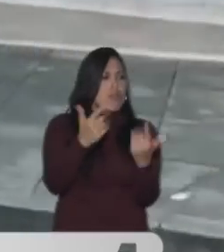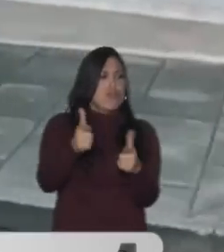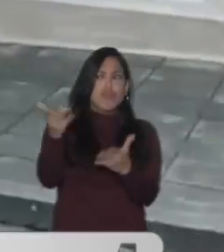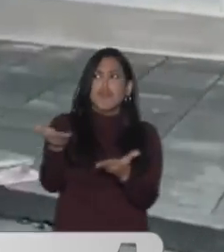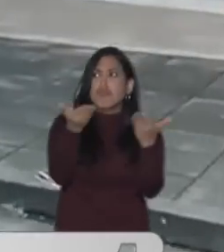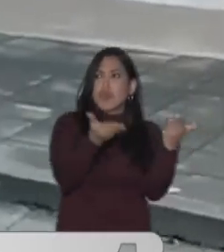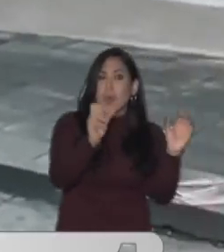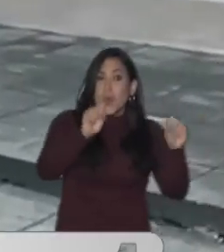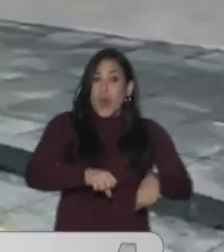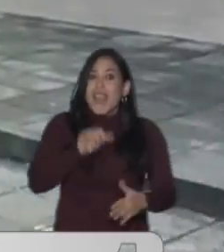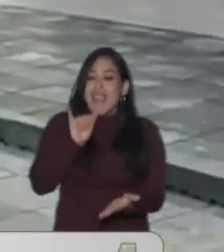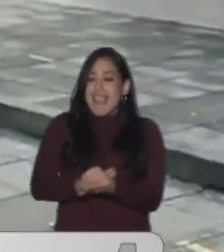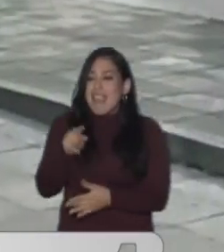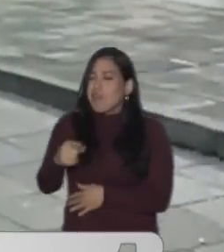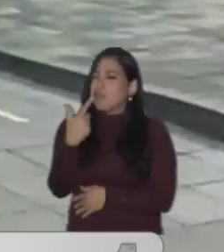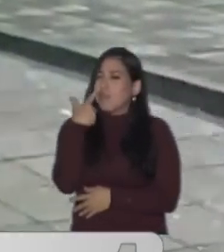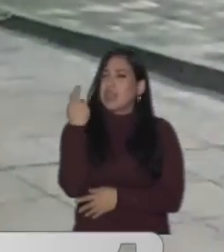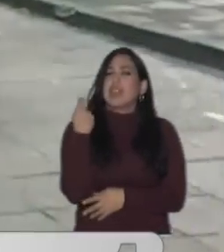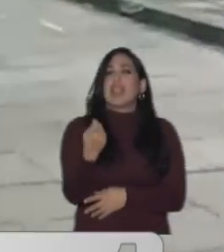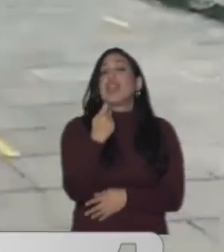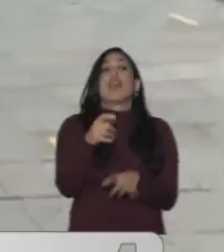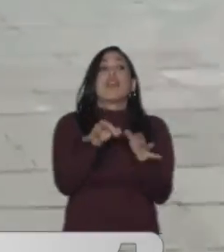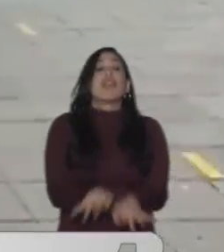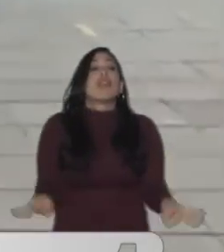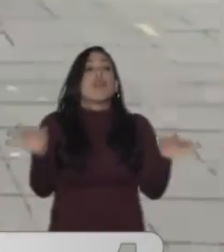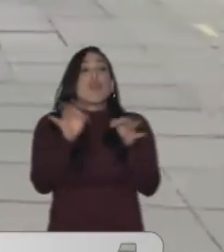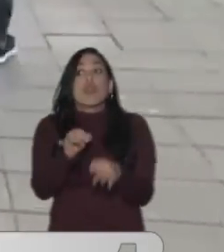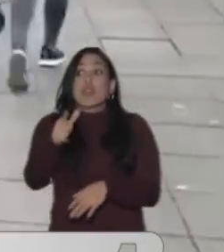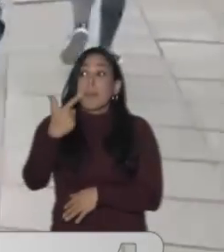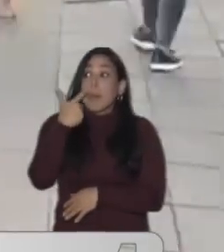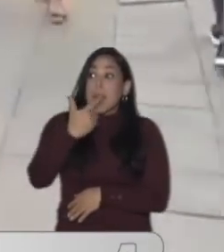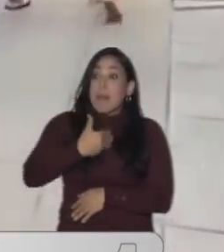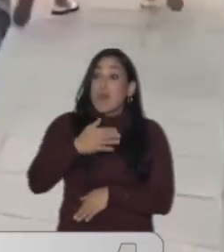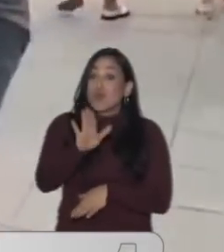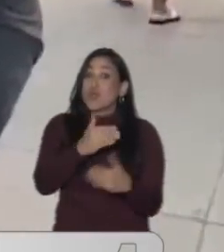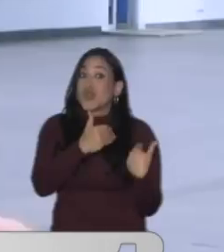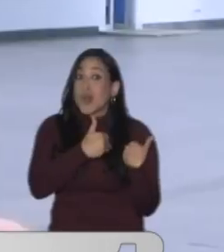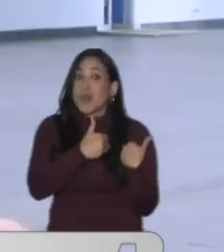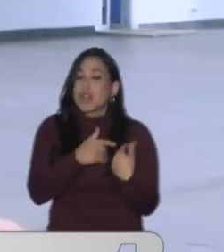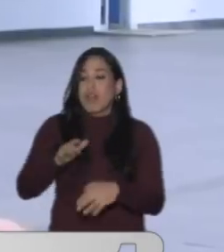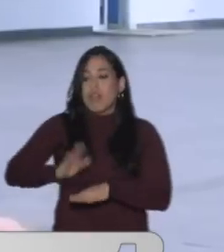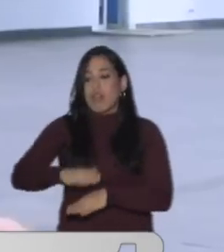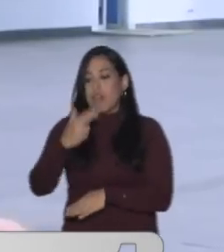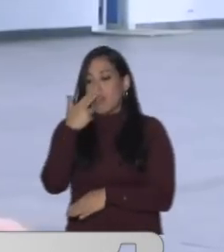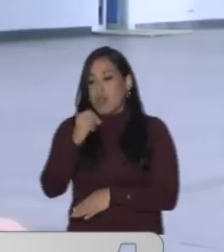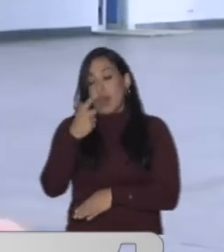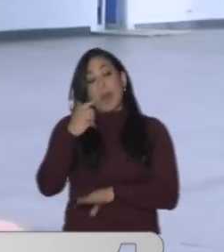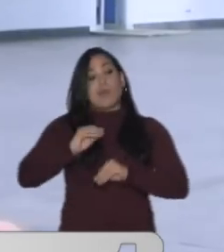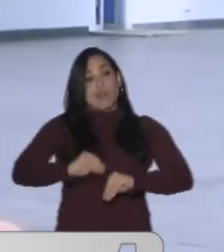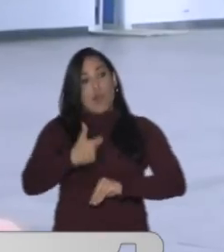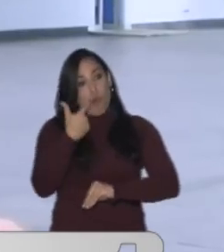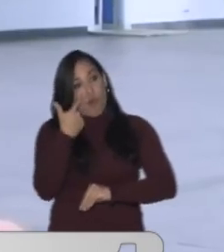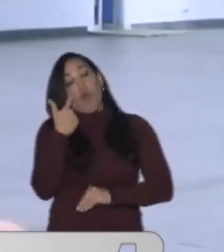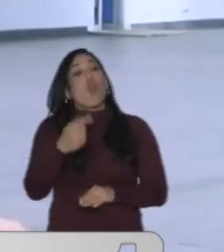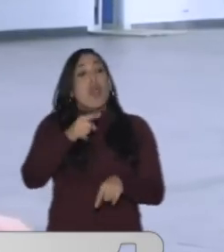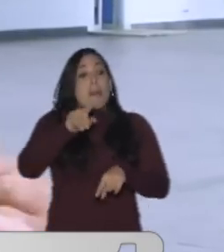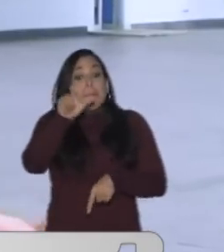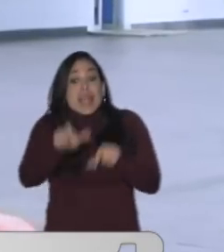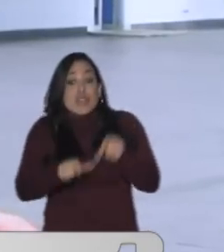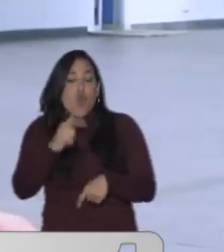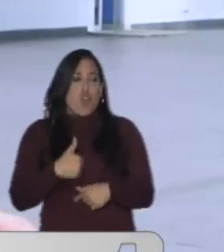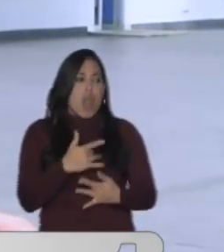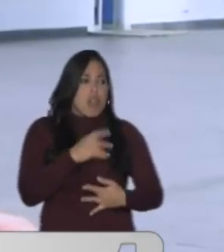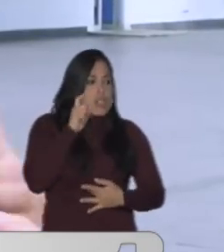casa. Y aquí es muy, pero muy importante que usted como papá, que usted como mamá le enseñe esos valores, le enseñe que nadie tiene